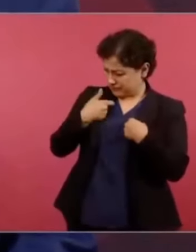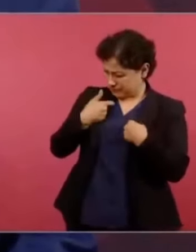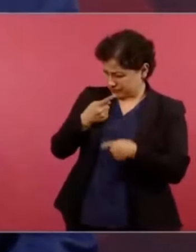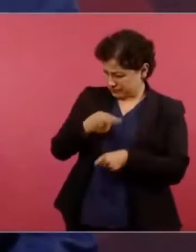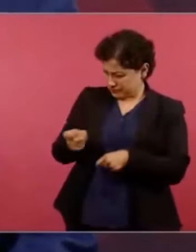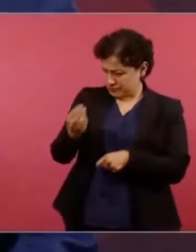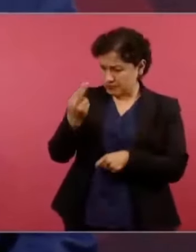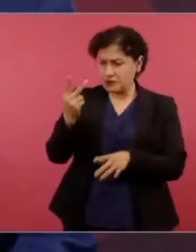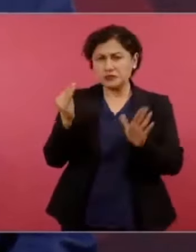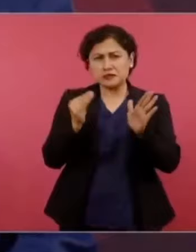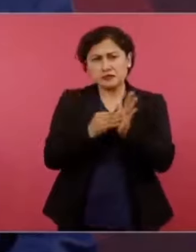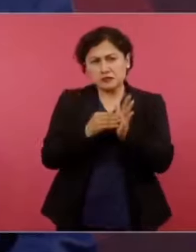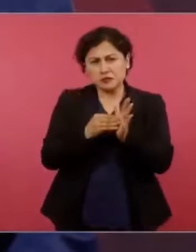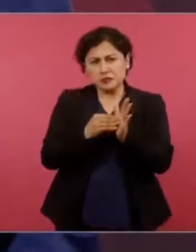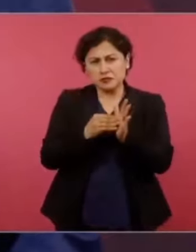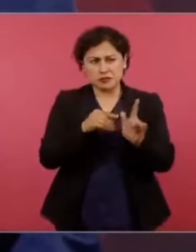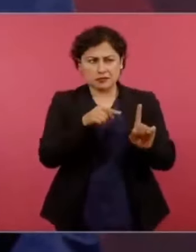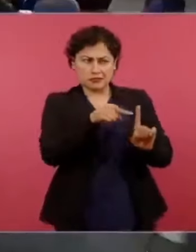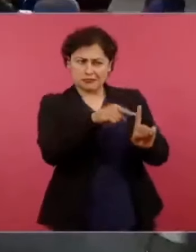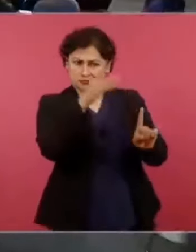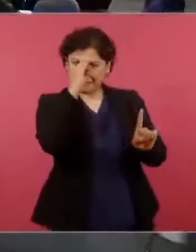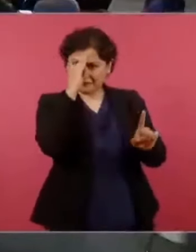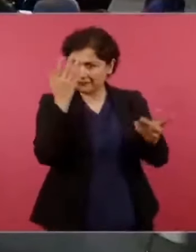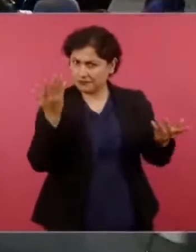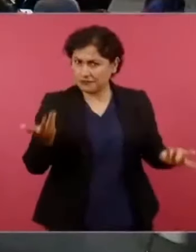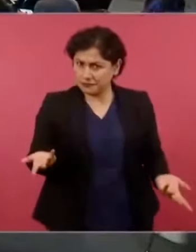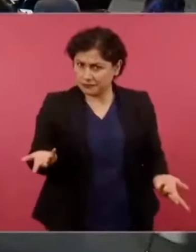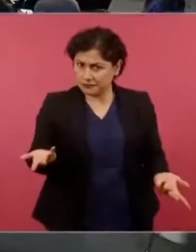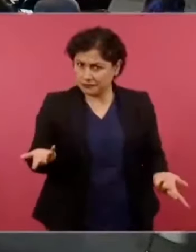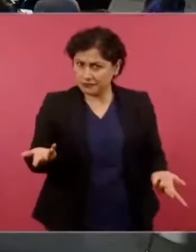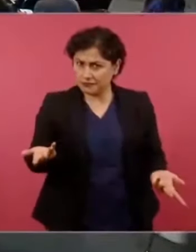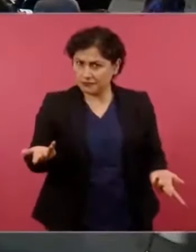125,000 que no es una